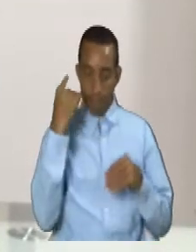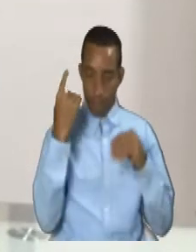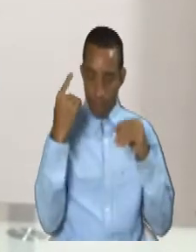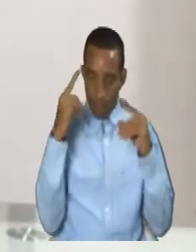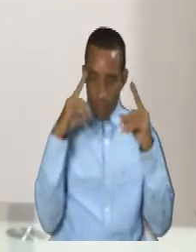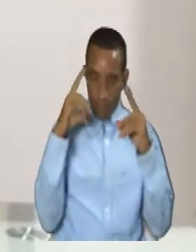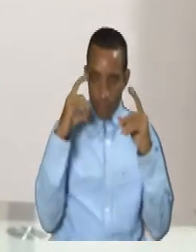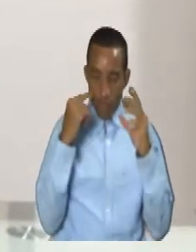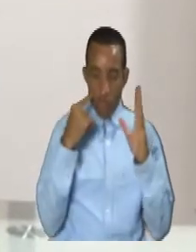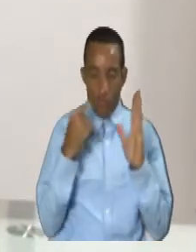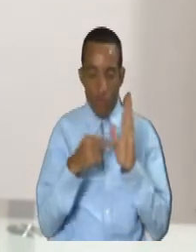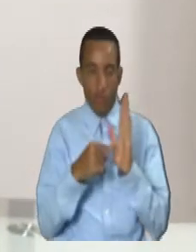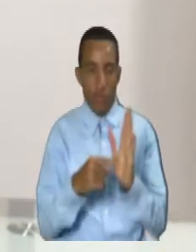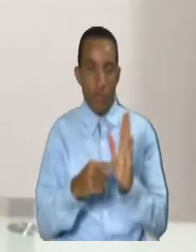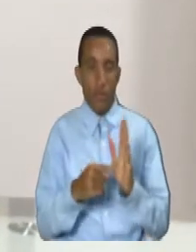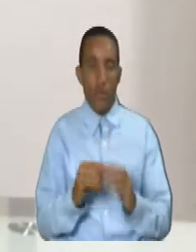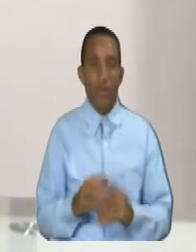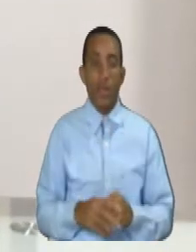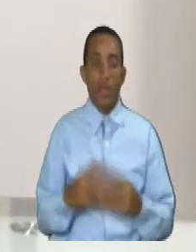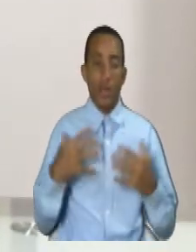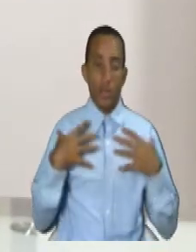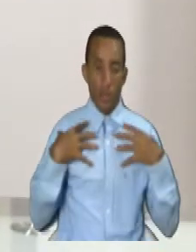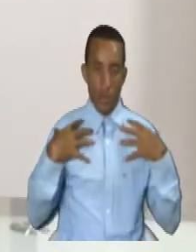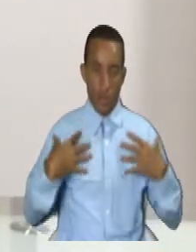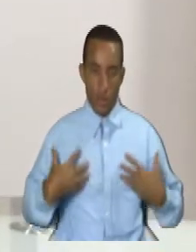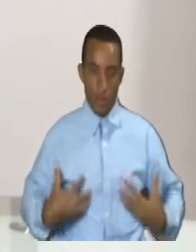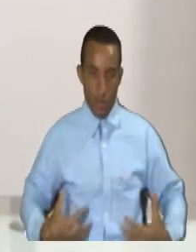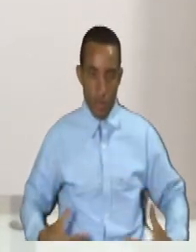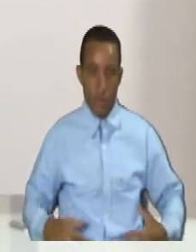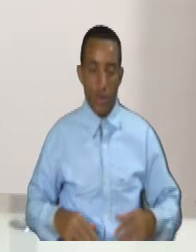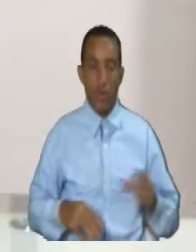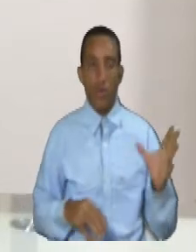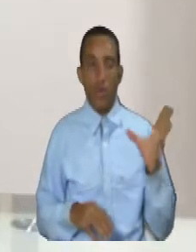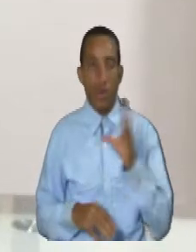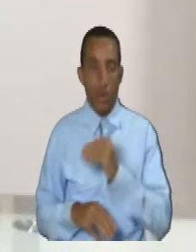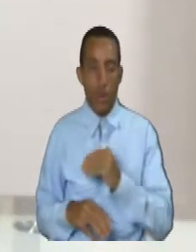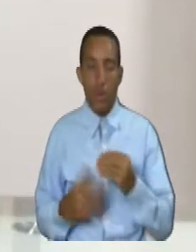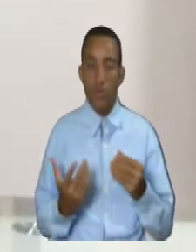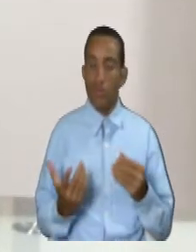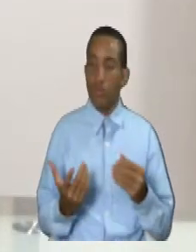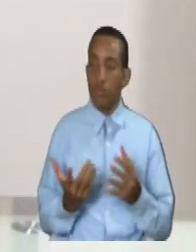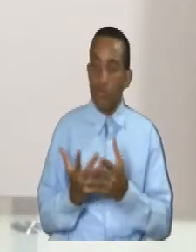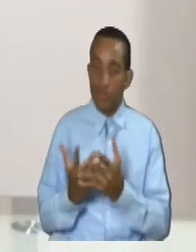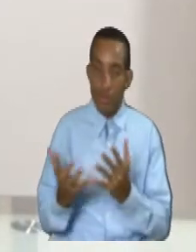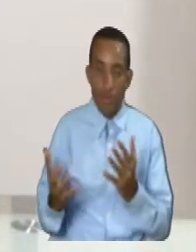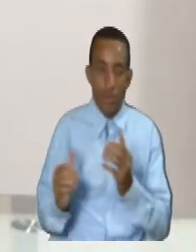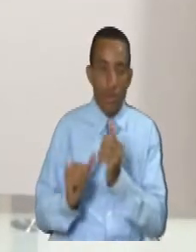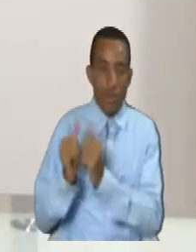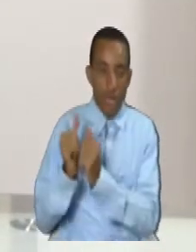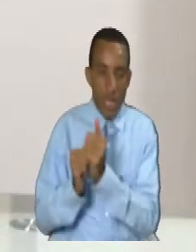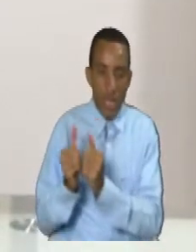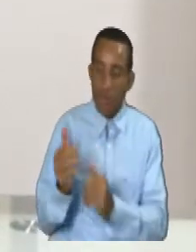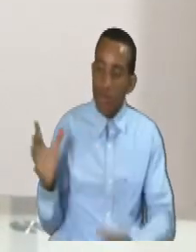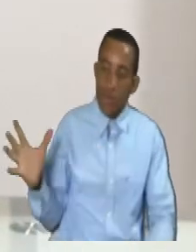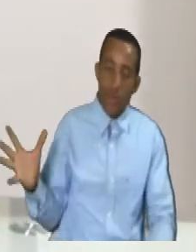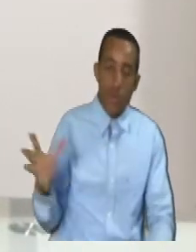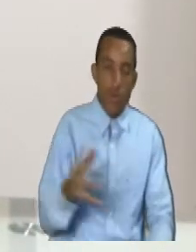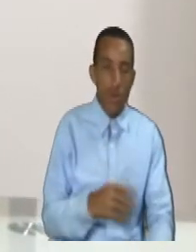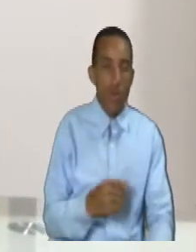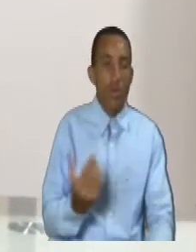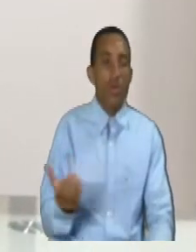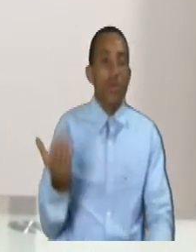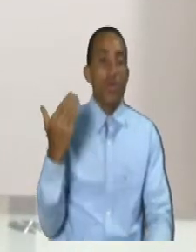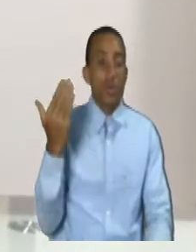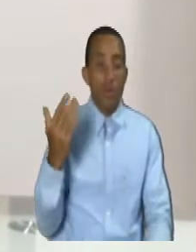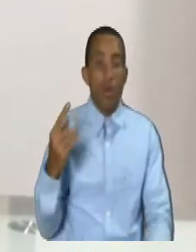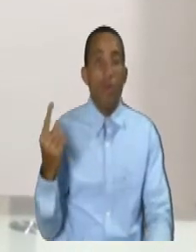servicios prestamos en estas áreas? Prestamos todos los aparatos o aparatología que está de última punta en el